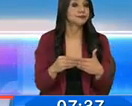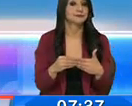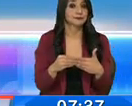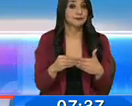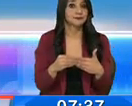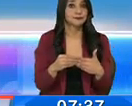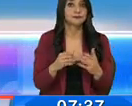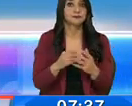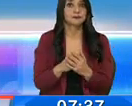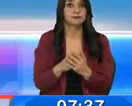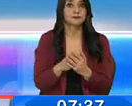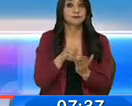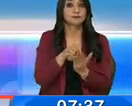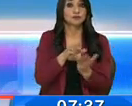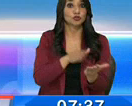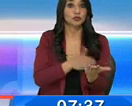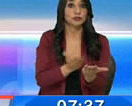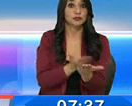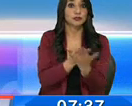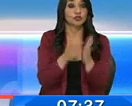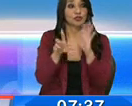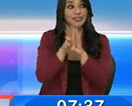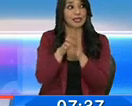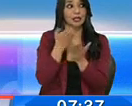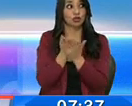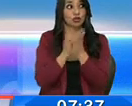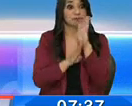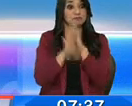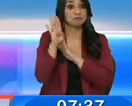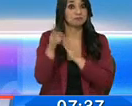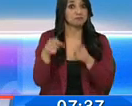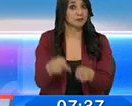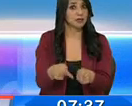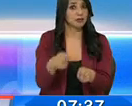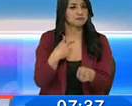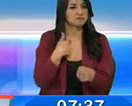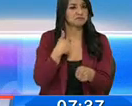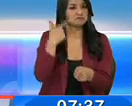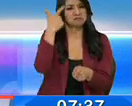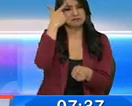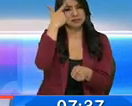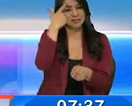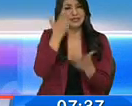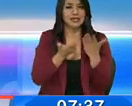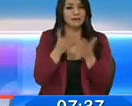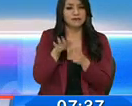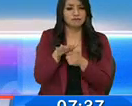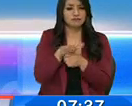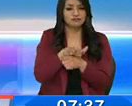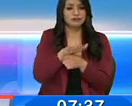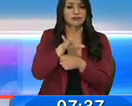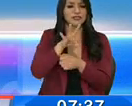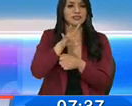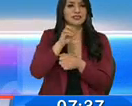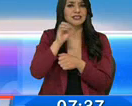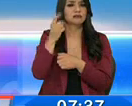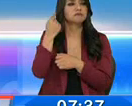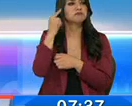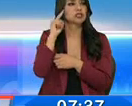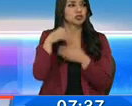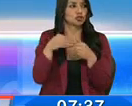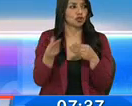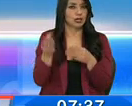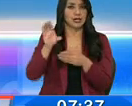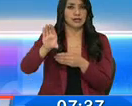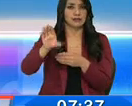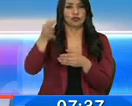El proyecto de ley de crecimiento económico pensaba cubrir alrededor de 700 millones de este gran